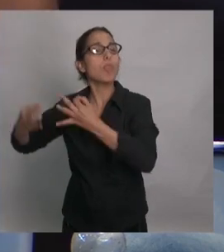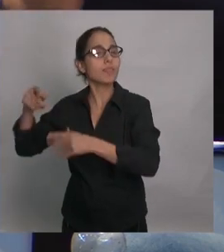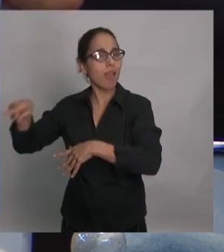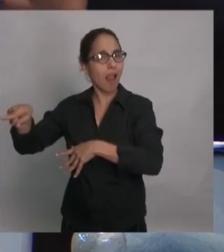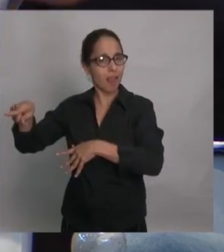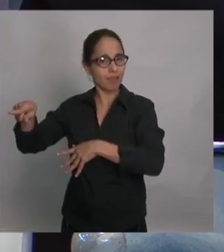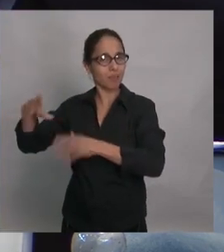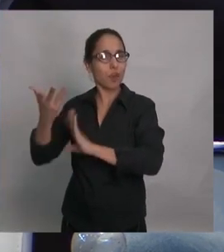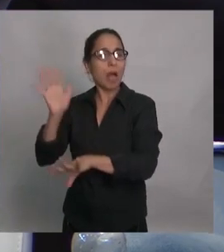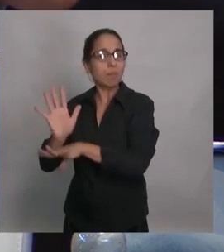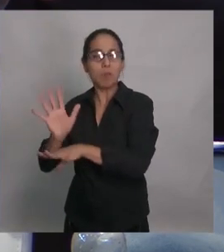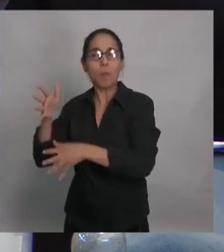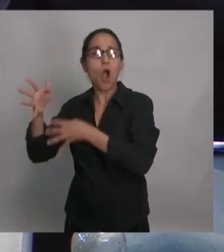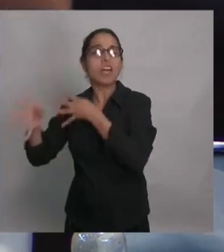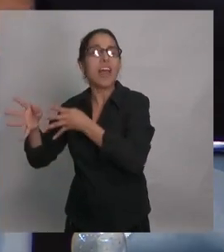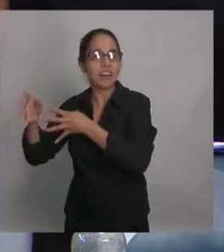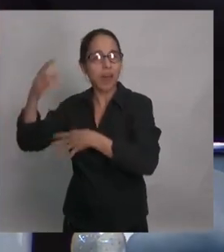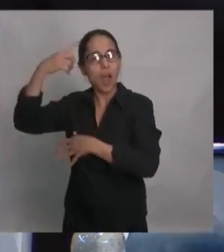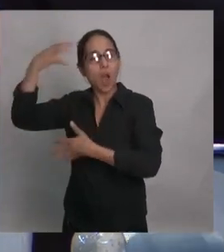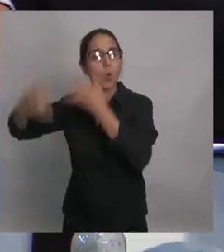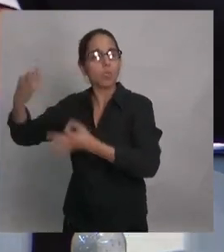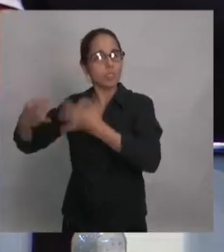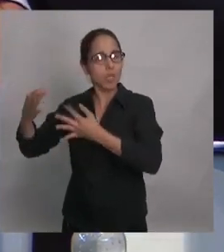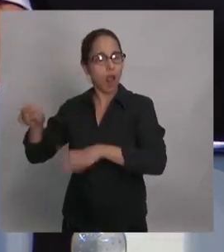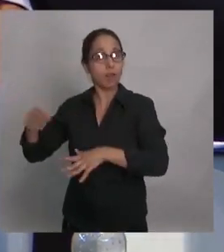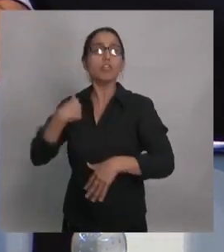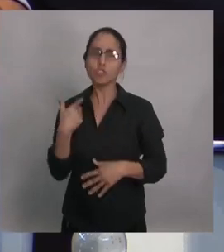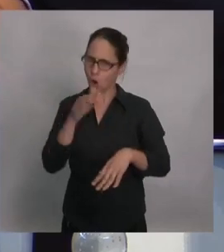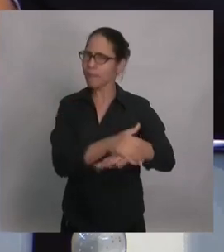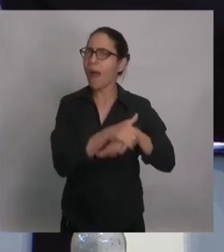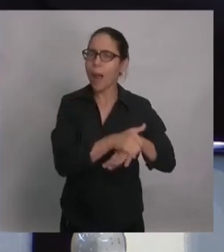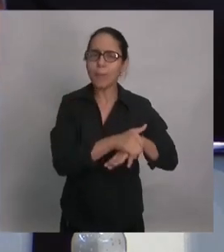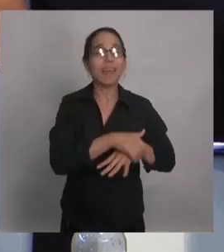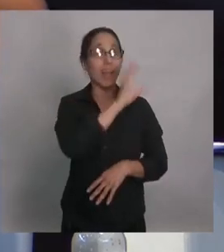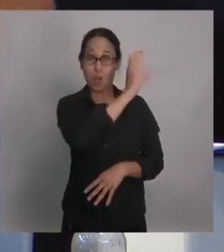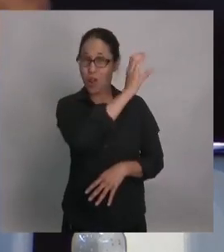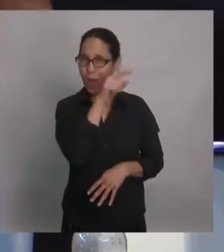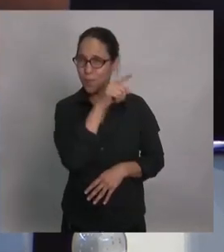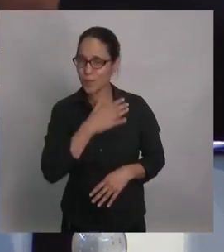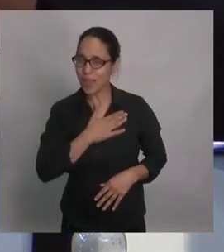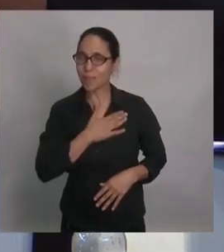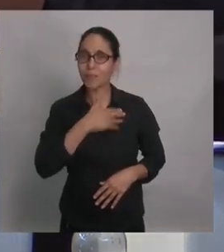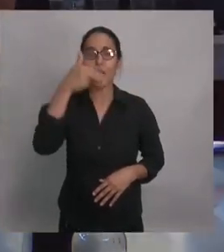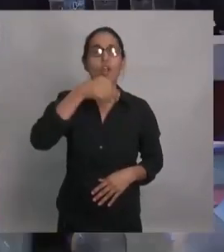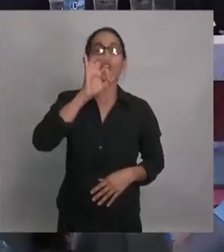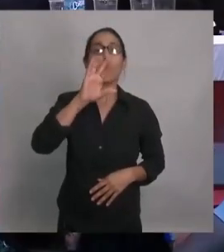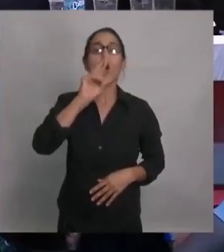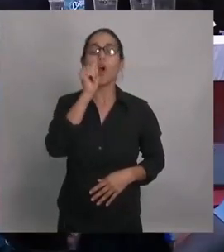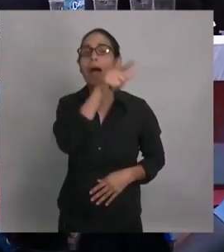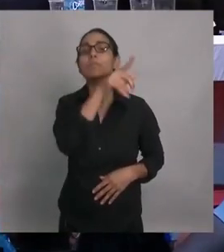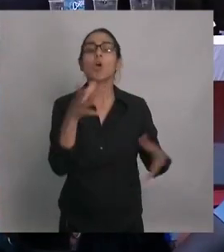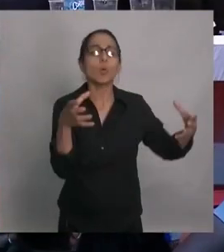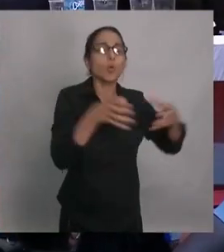Yo me acuerdo, no sé si me estoy acordando bien cómo fue la historia, yo tengo una amiga muy querida de Colombia, Nora, de la Asociación de